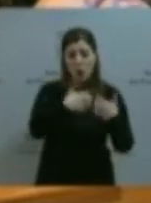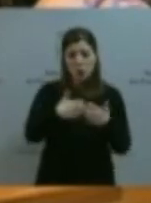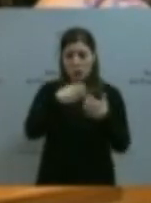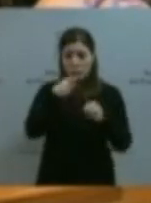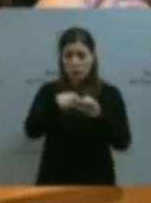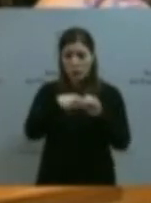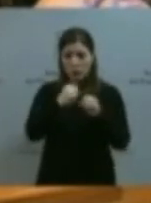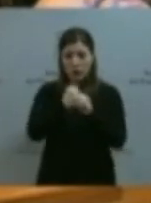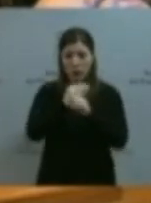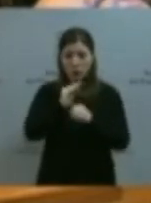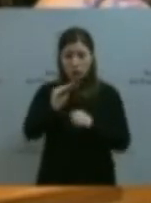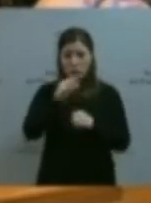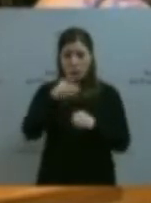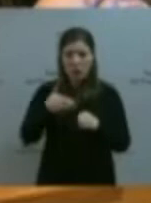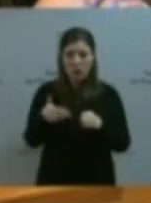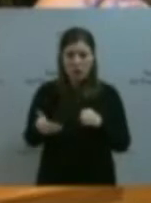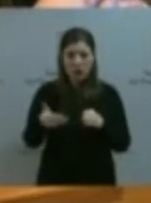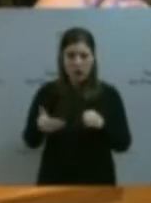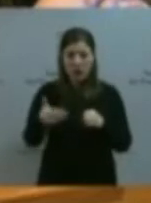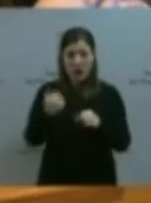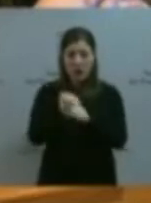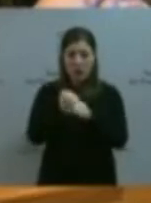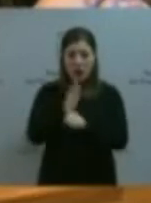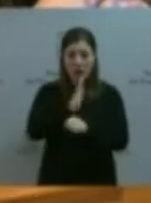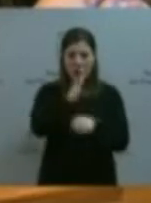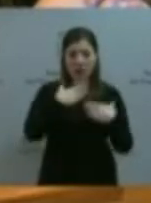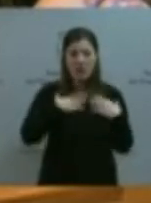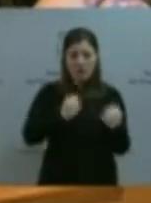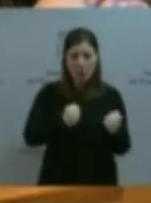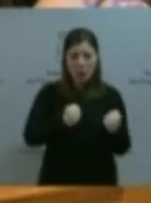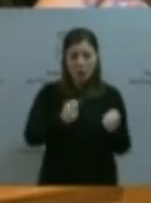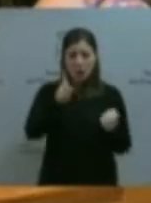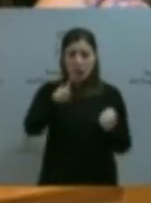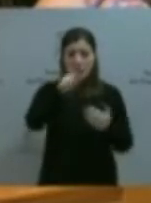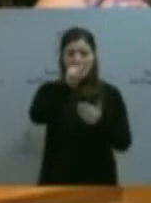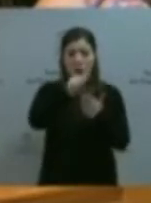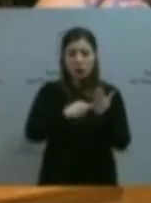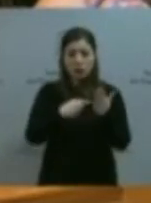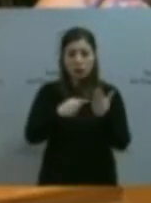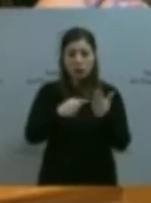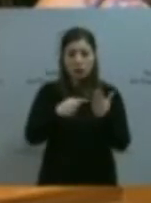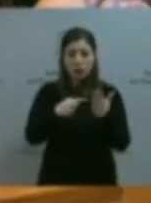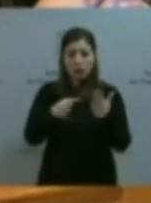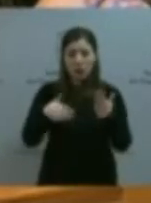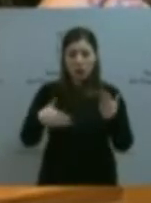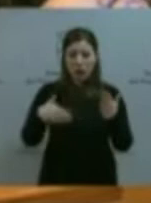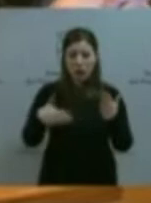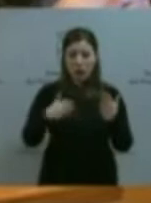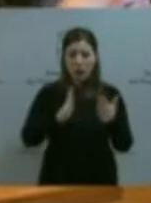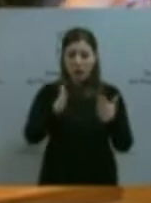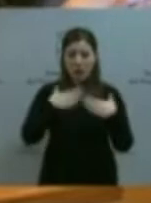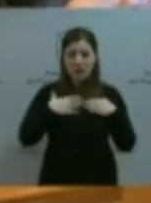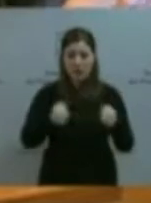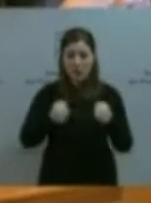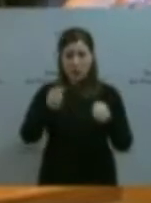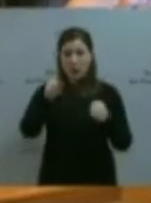a la salud y cómo contratos precarios empeoran la salud, y también a los compañeros de la representación sindical de la corriente sindical de izquierdas de Cabueñes y de otras